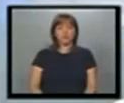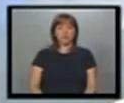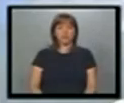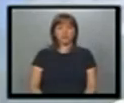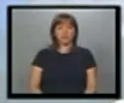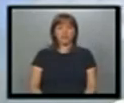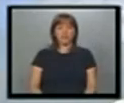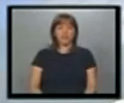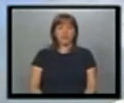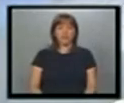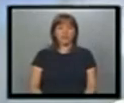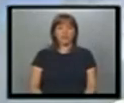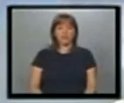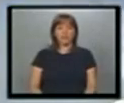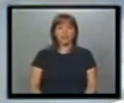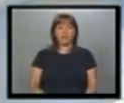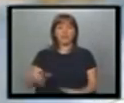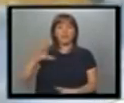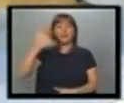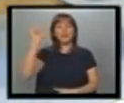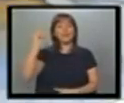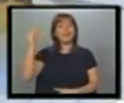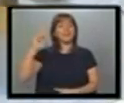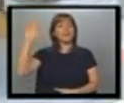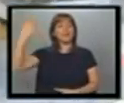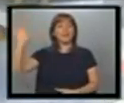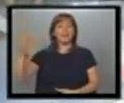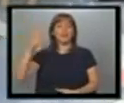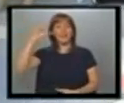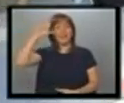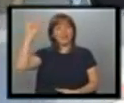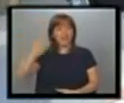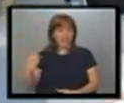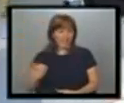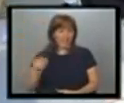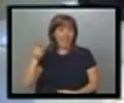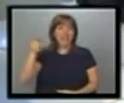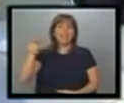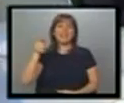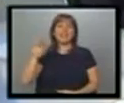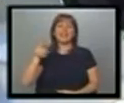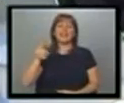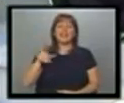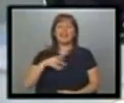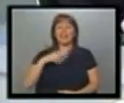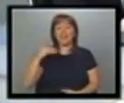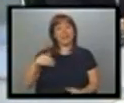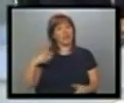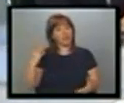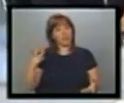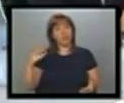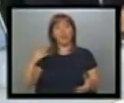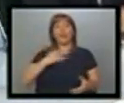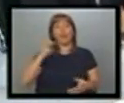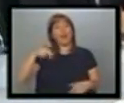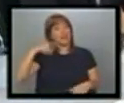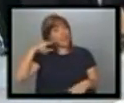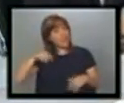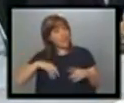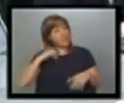Bueno, tema Lázaro Báez, y hubo declaraciones de Fariña, muy importante. Se ha transformado en gran protagonista Fariña, primero con